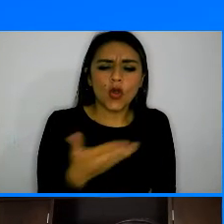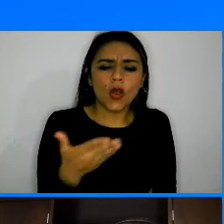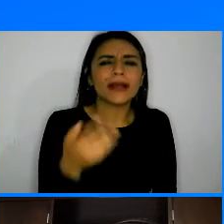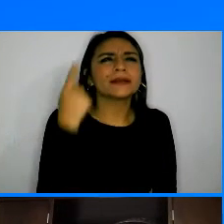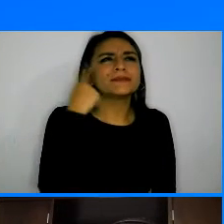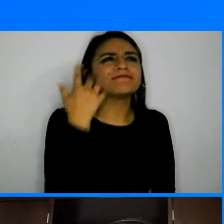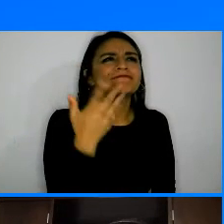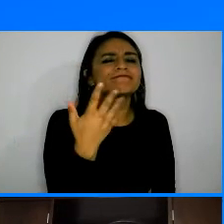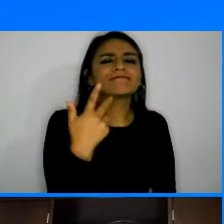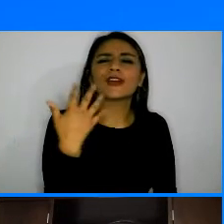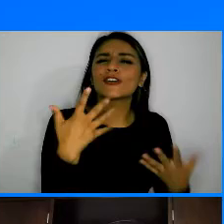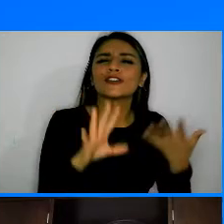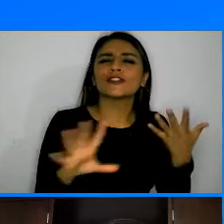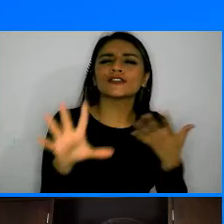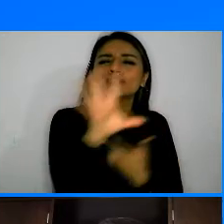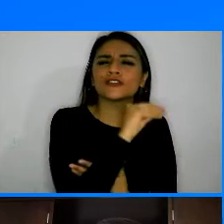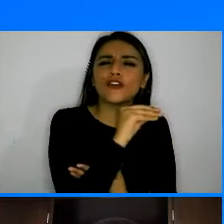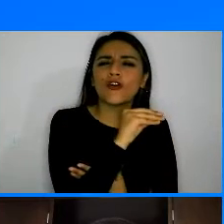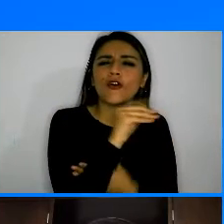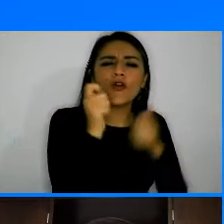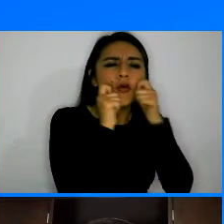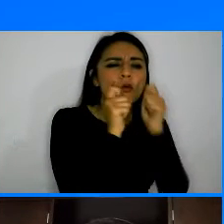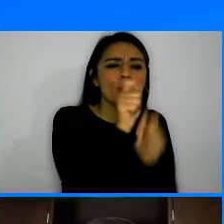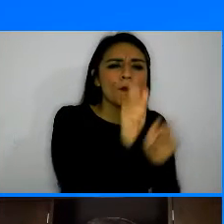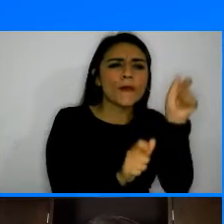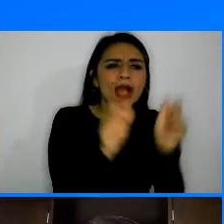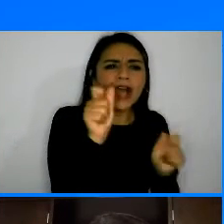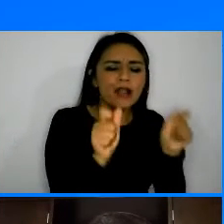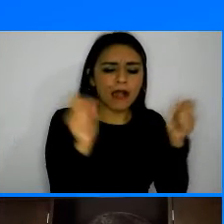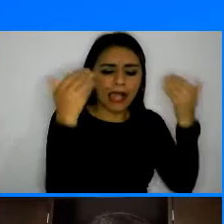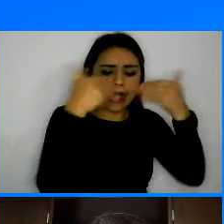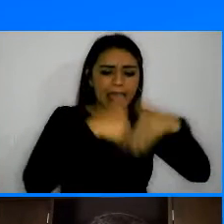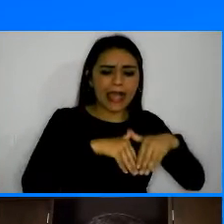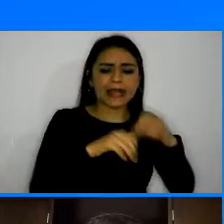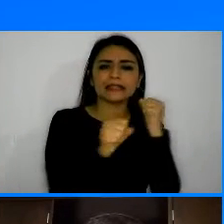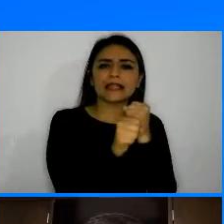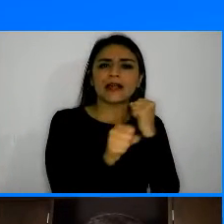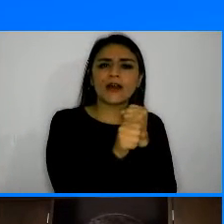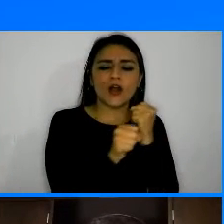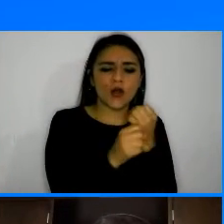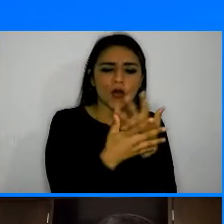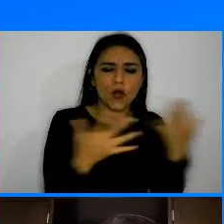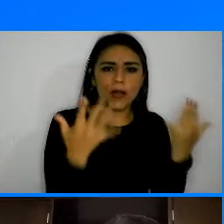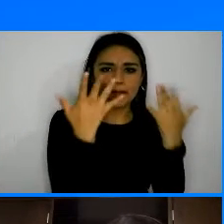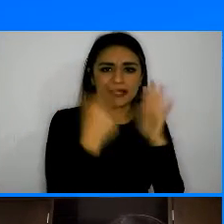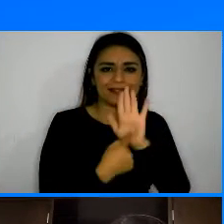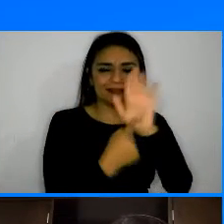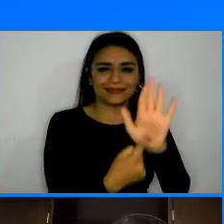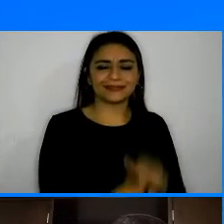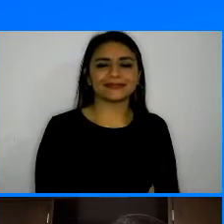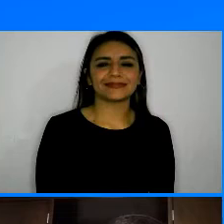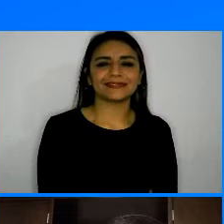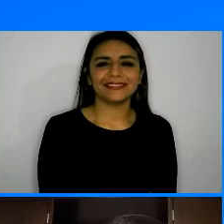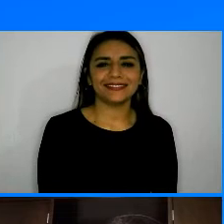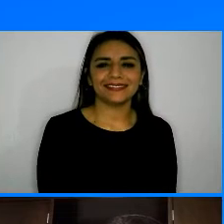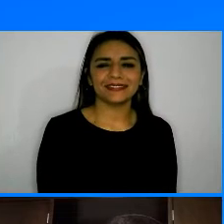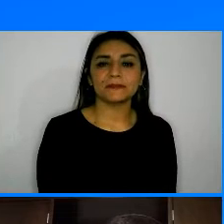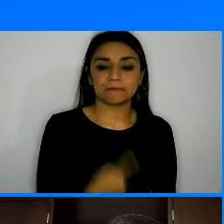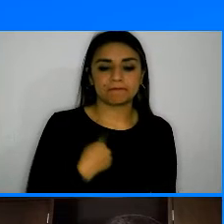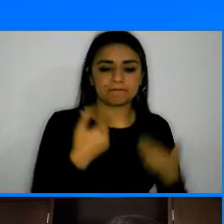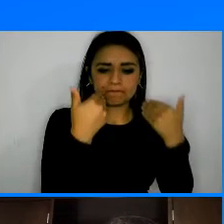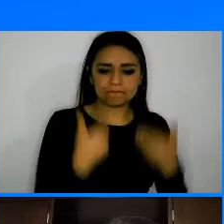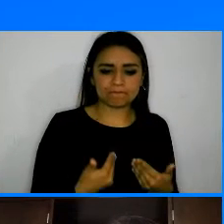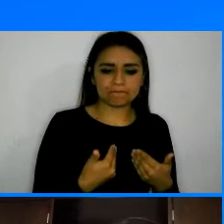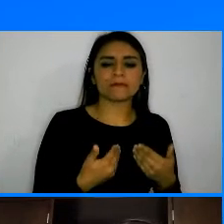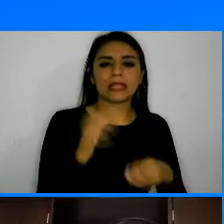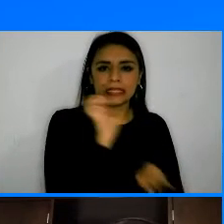en todo lo que, digamos, en toda la humanidad que hay detrás de la manufactura de las piezas que les voy a presentar. Entonces, ese soy yo, esa es la entidad